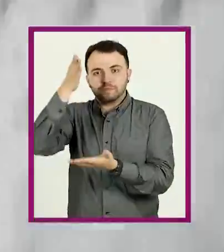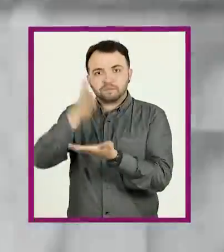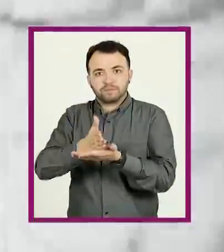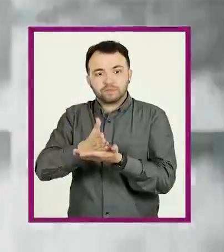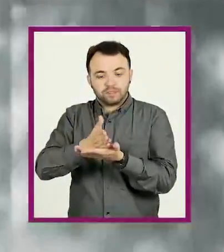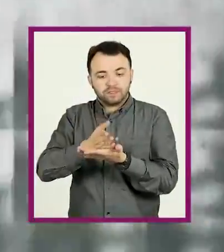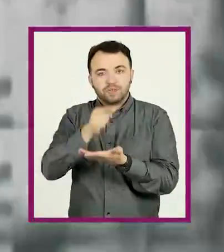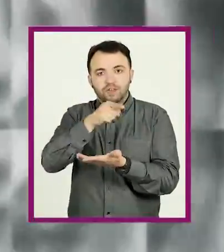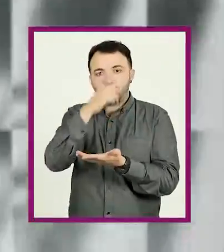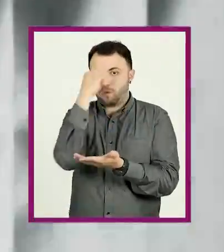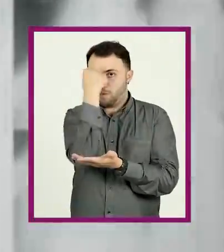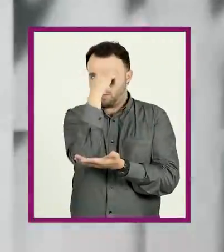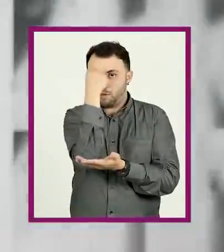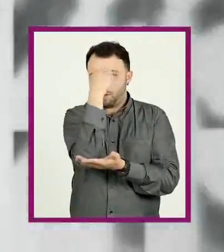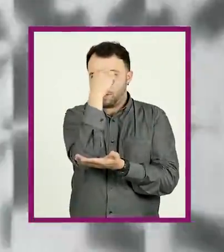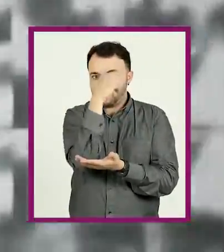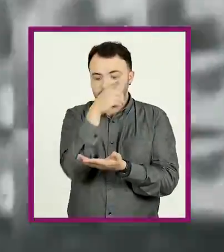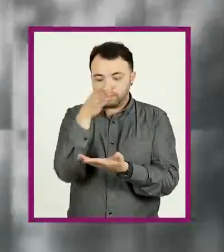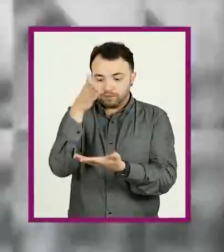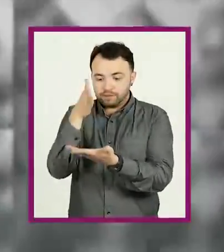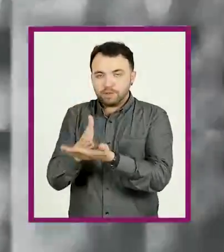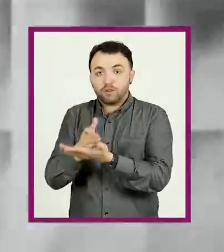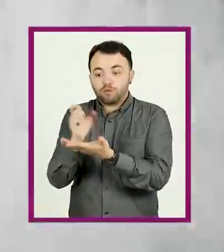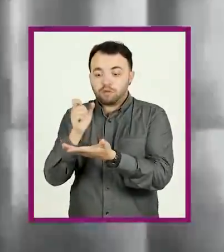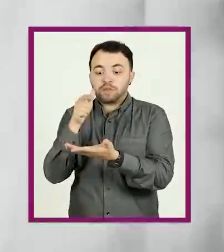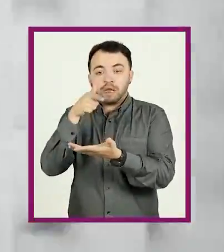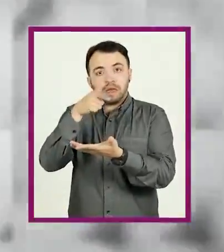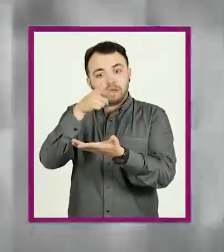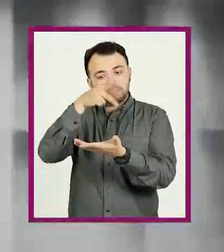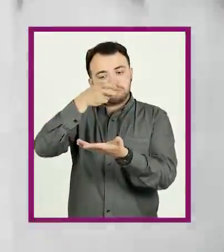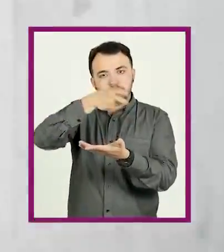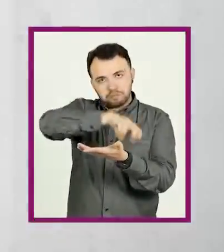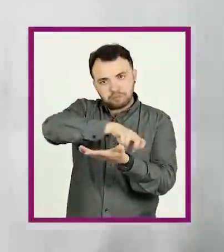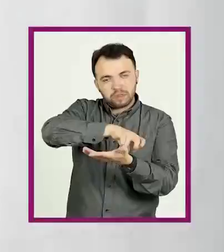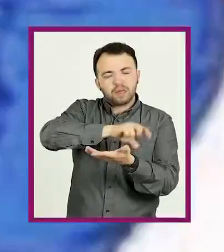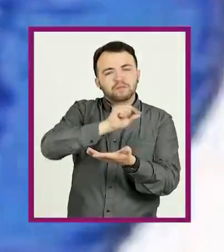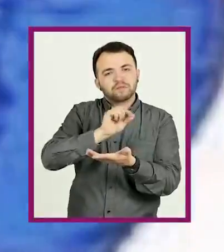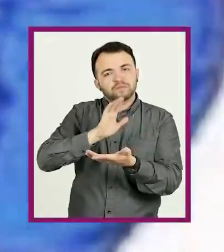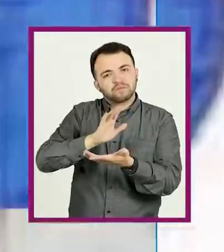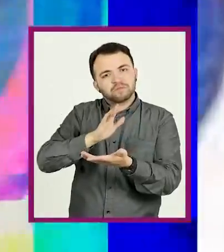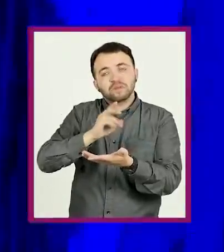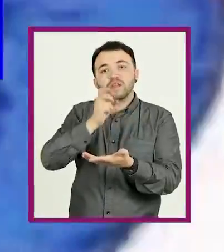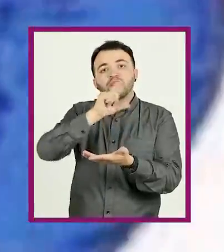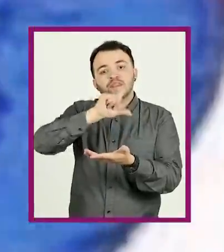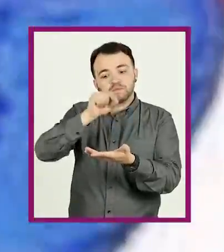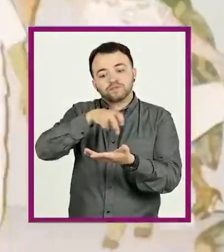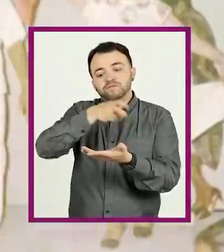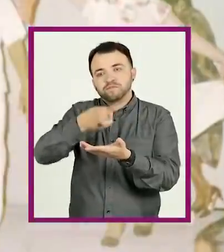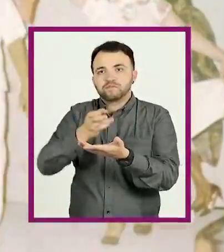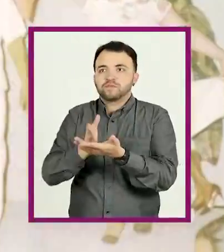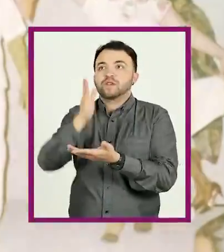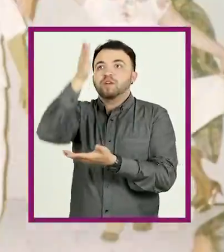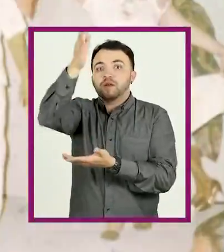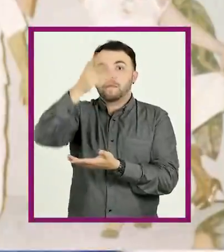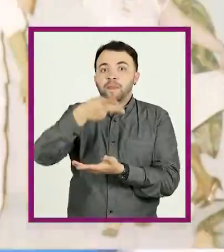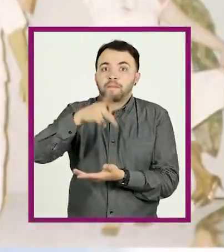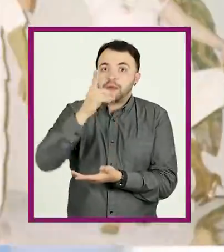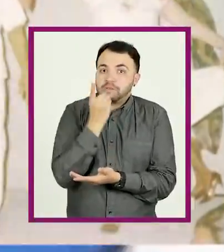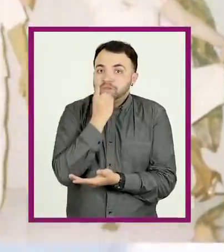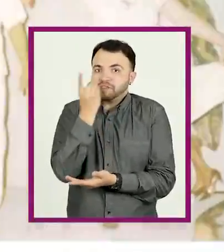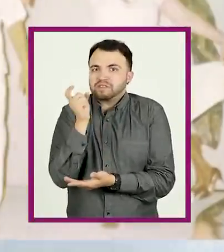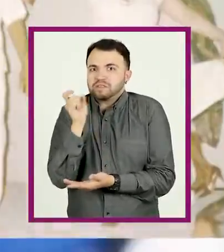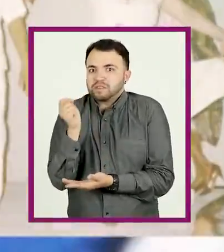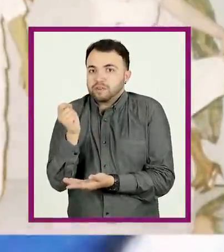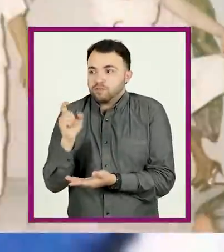estado de Oaxaca, en los puertos del estado de Oaxaca, antes de seguir rumbo al norte. Pero dicen que un barco quedó